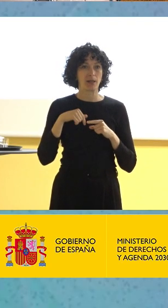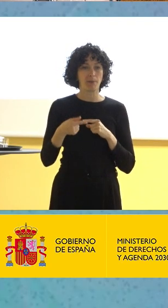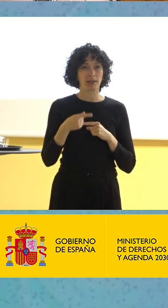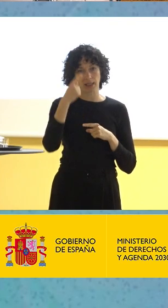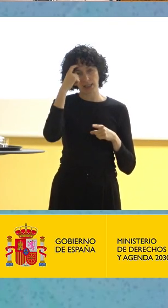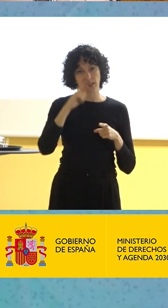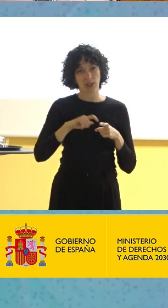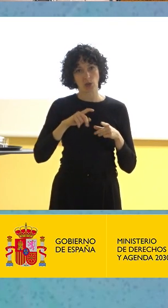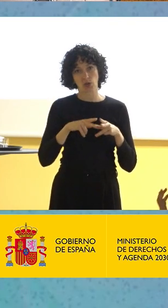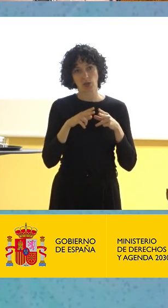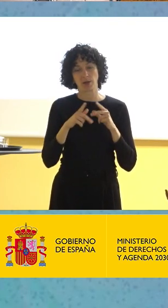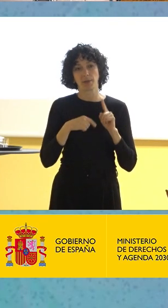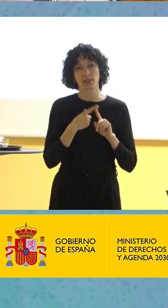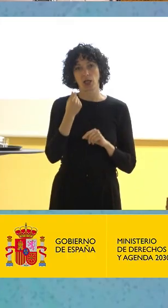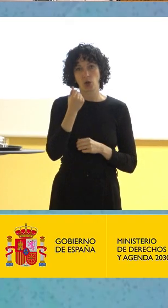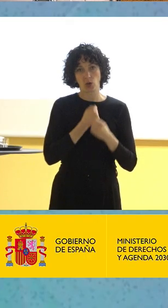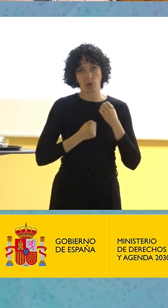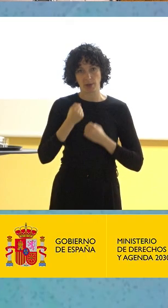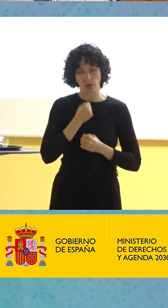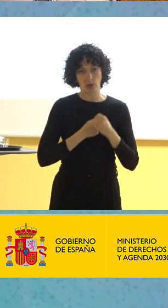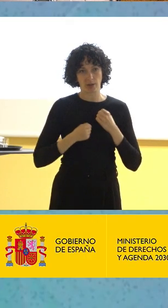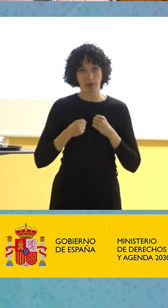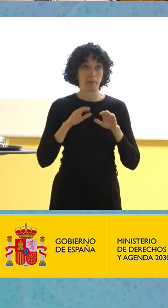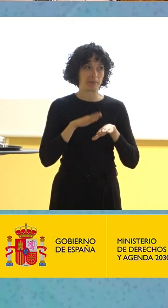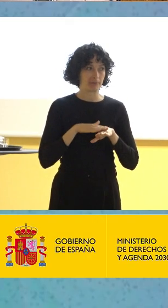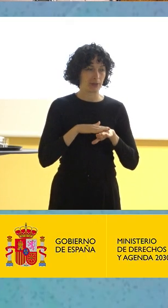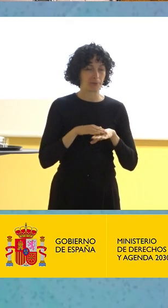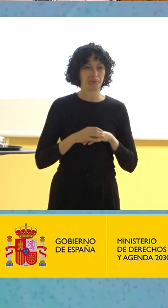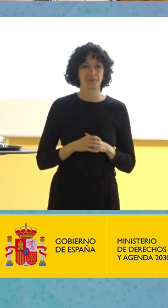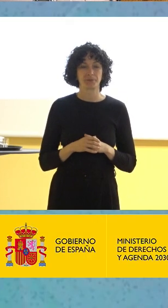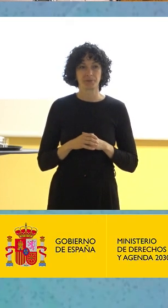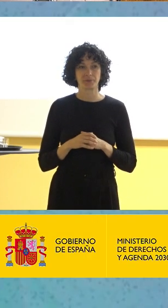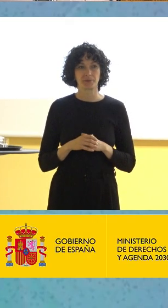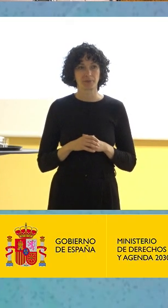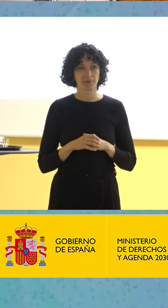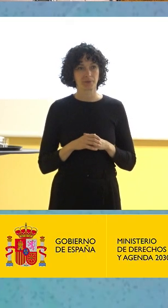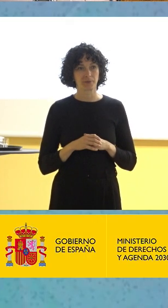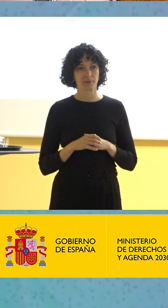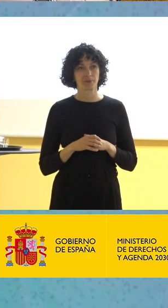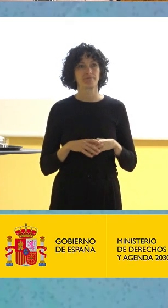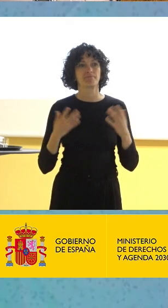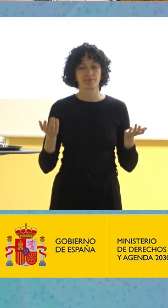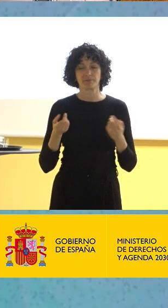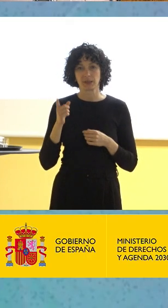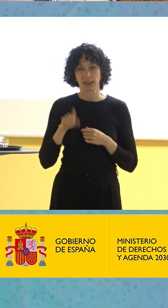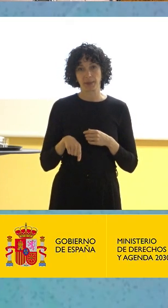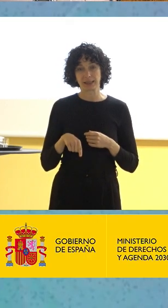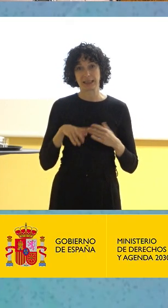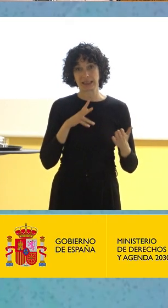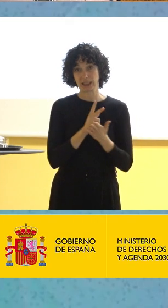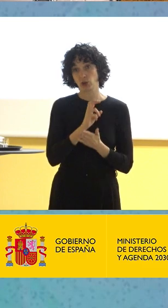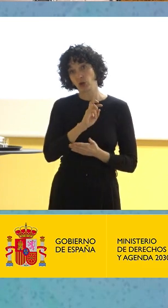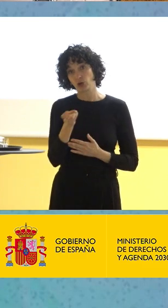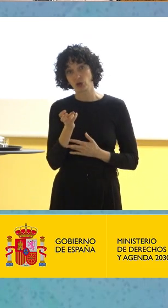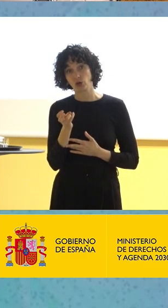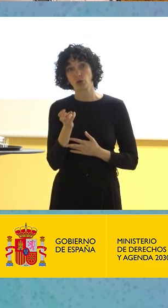Ah, vale, pues no, espera. Vale, perdón, vale. Y luego, bueno, otro de los retos tiene